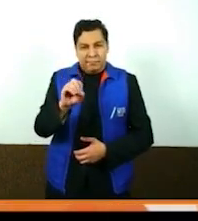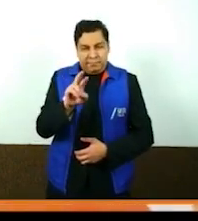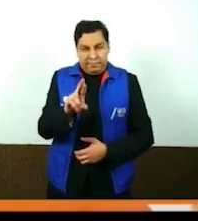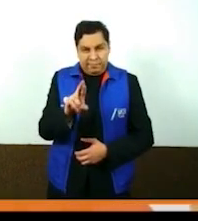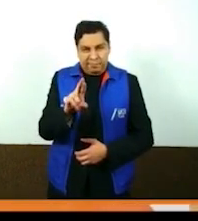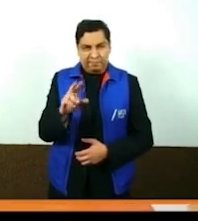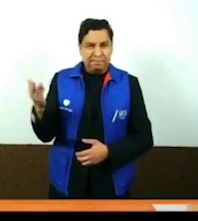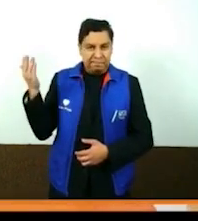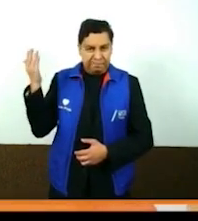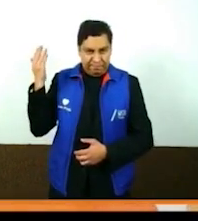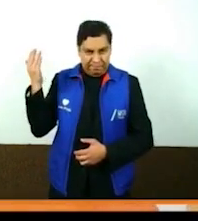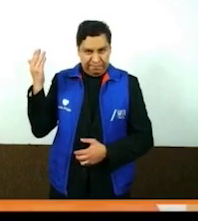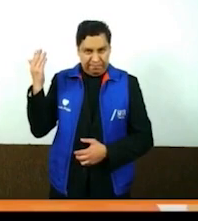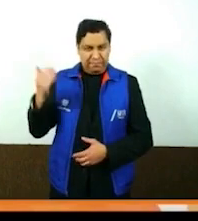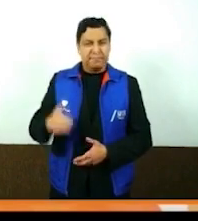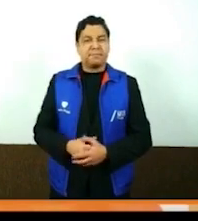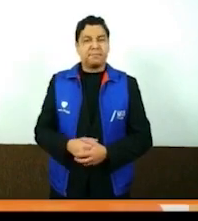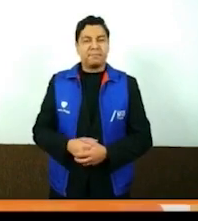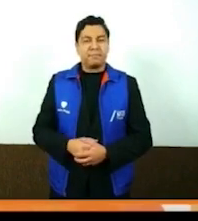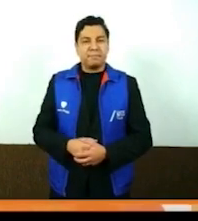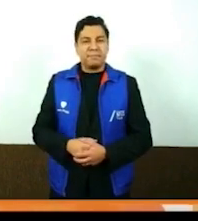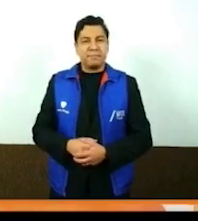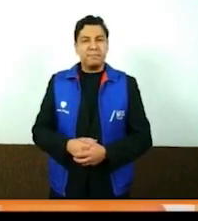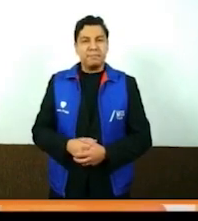Héctor Ignacio Muscus Guardia,